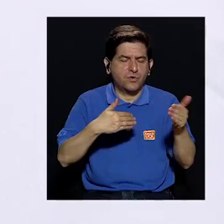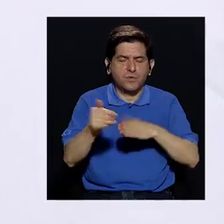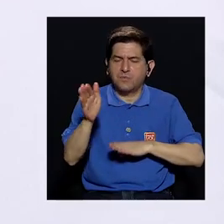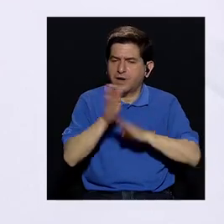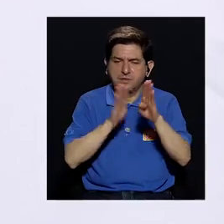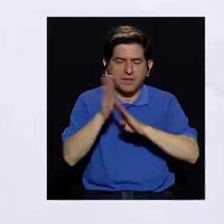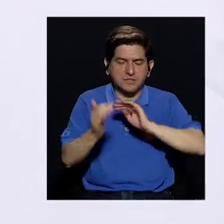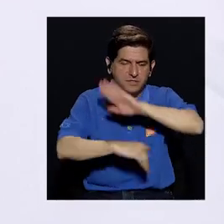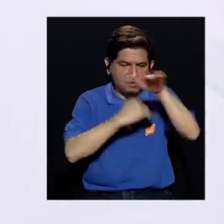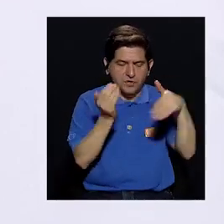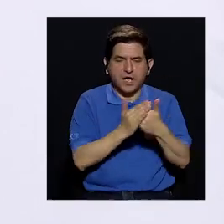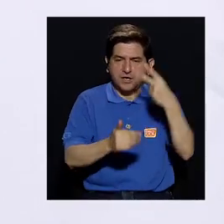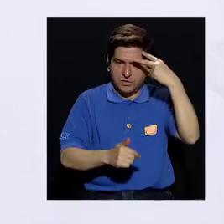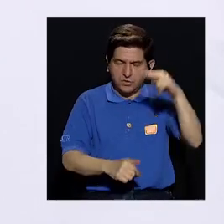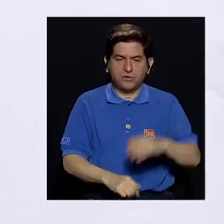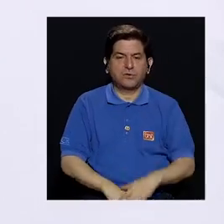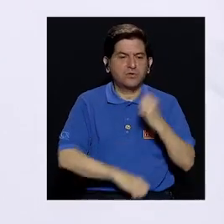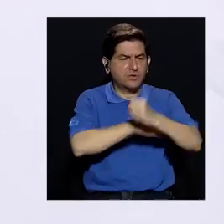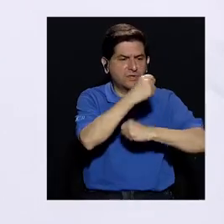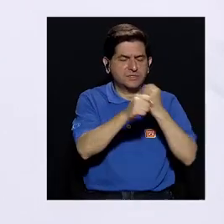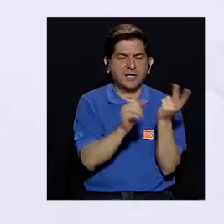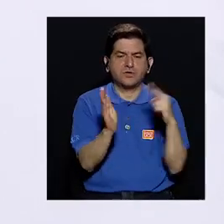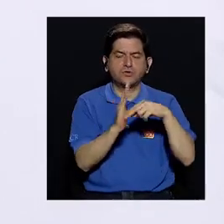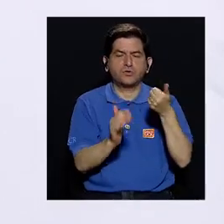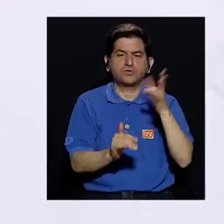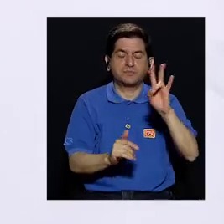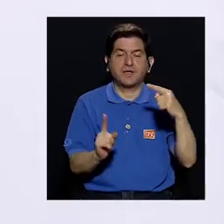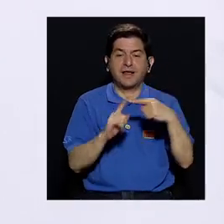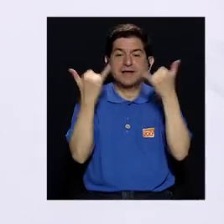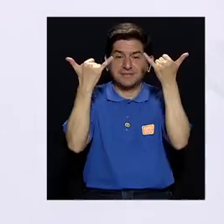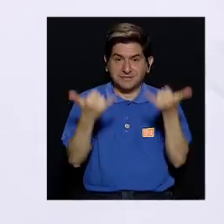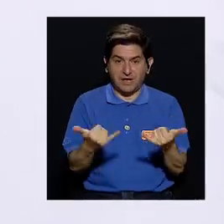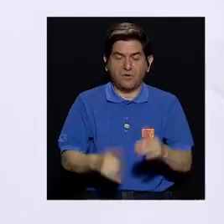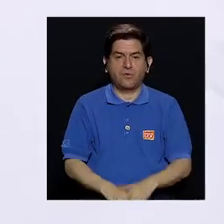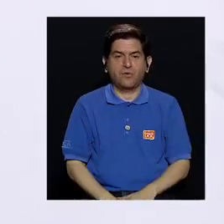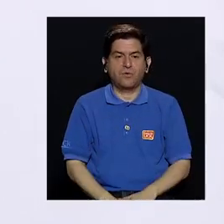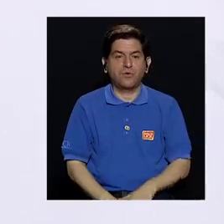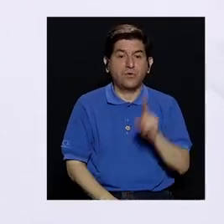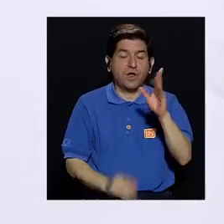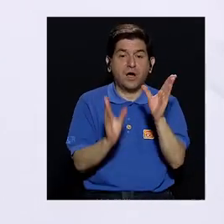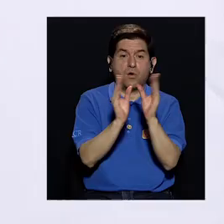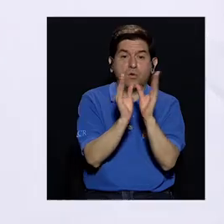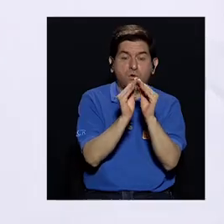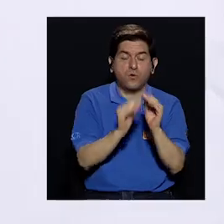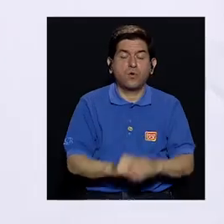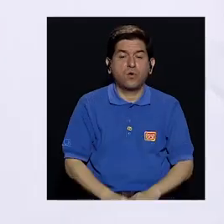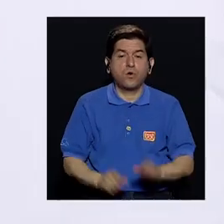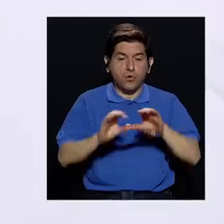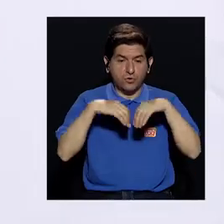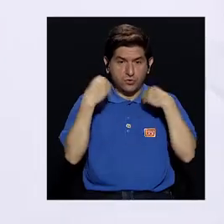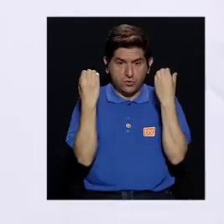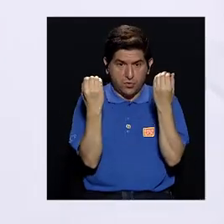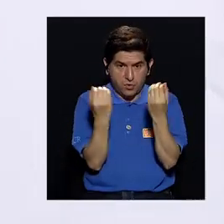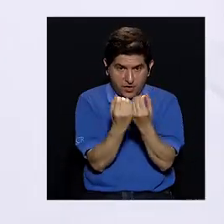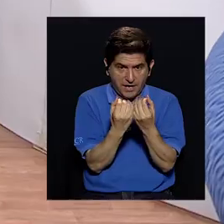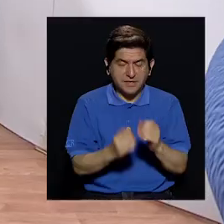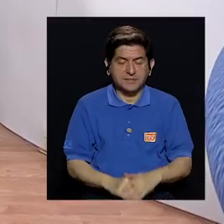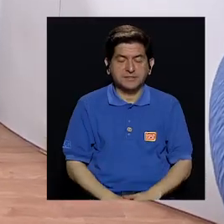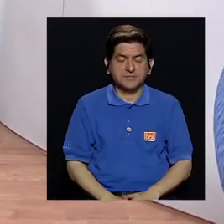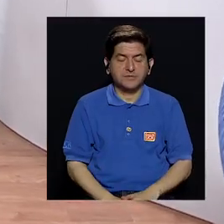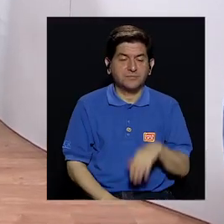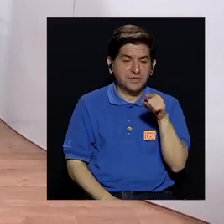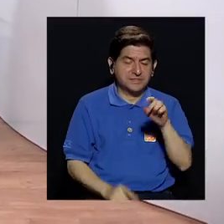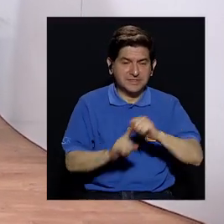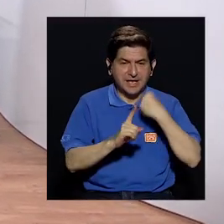desarrollen todas en méxico por ejemplo en el año 2017 hasta ahorita se va a ser un congreso de organismos que viven en